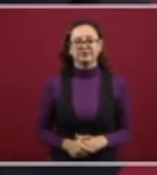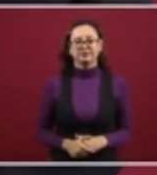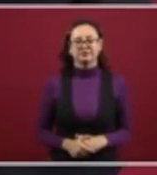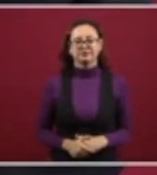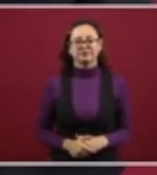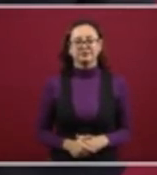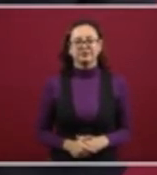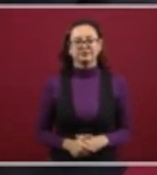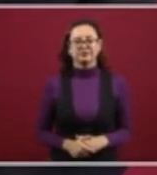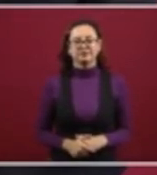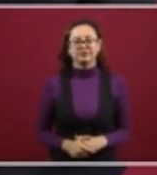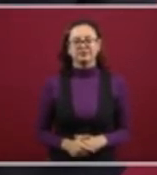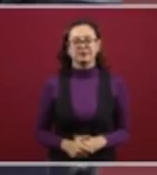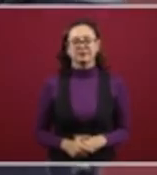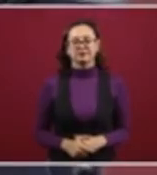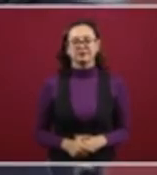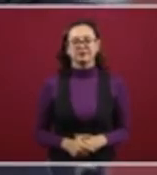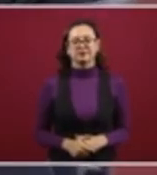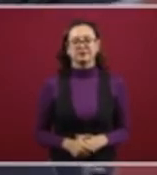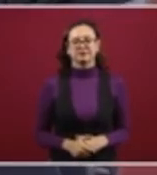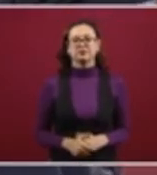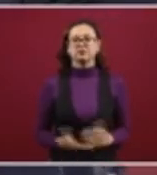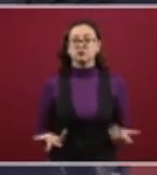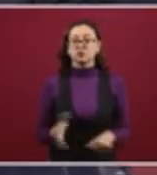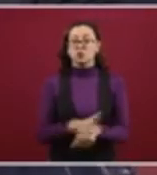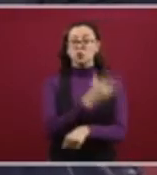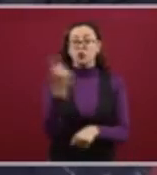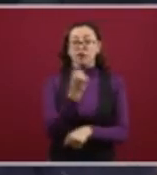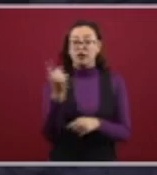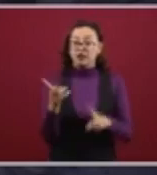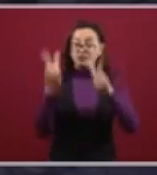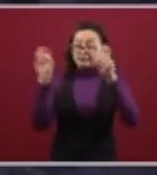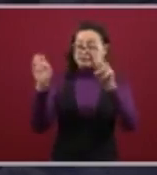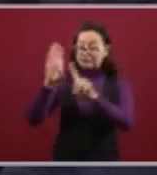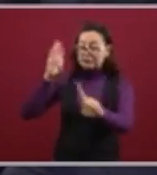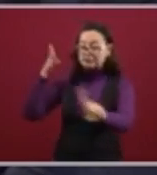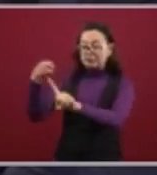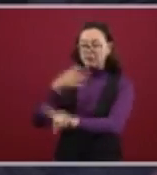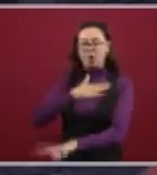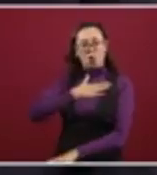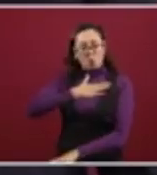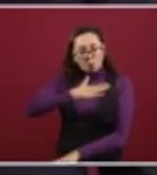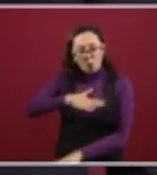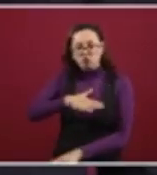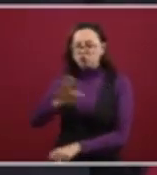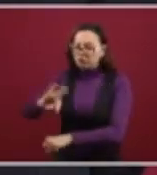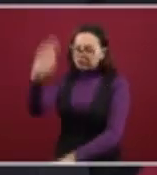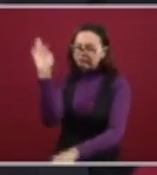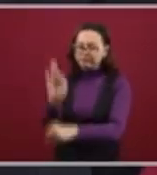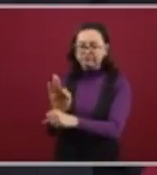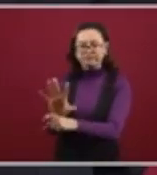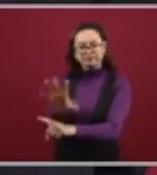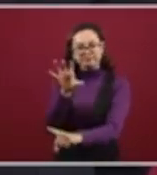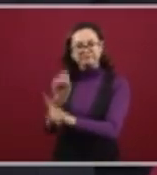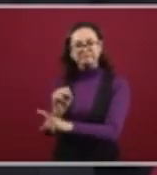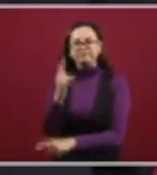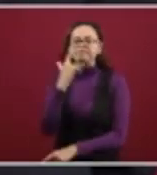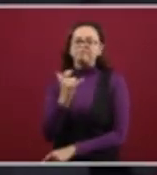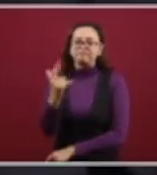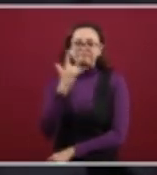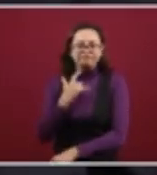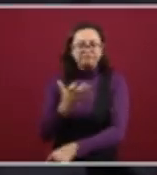Cuando se defiende una causa justa, cuando se lucha por la justicia, por la